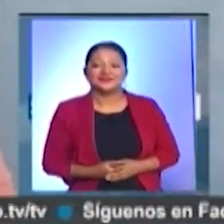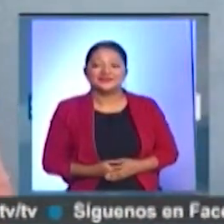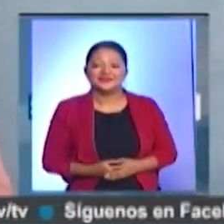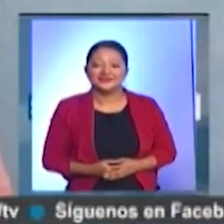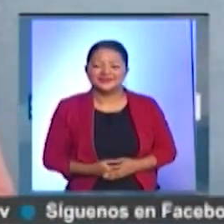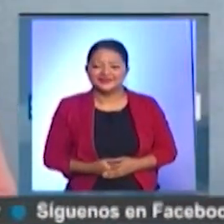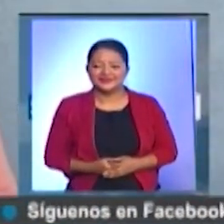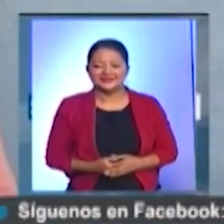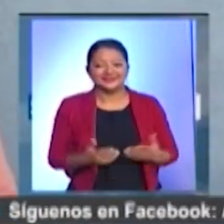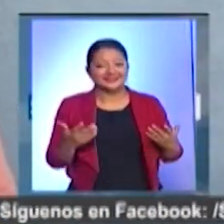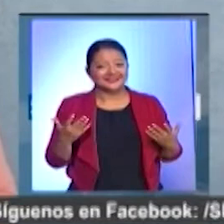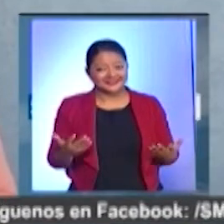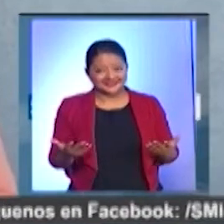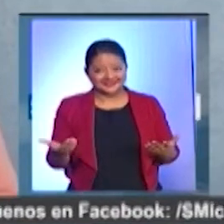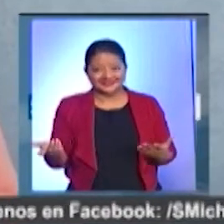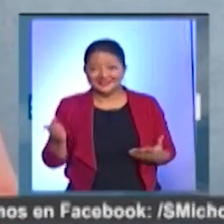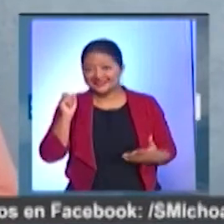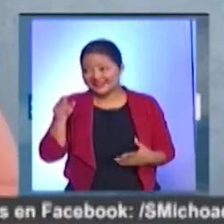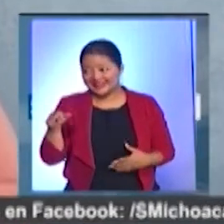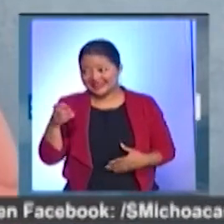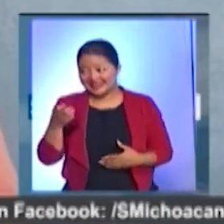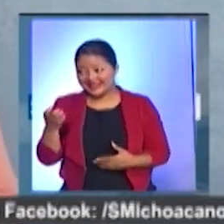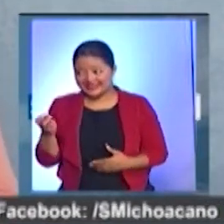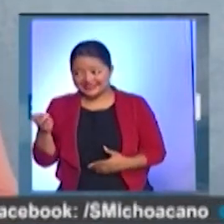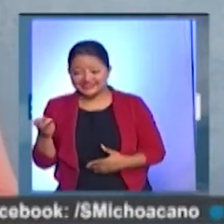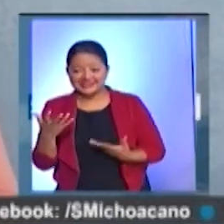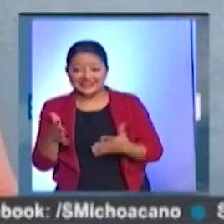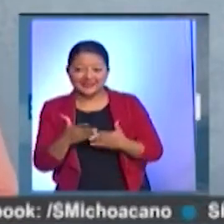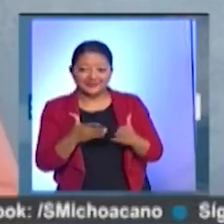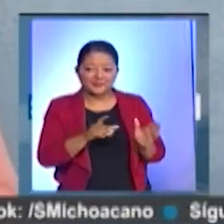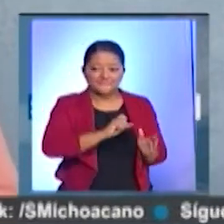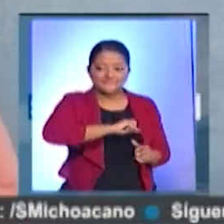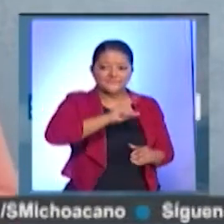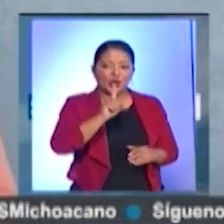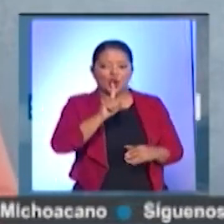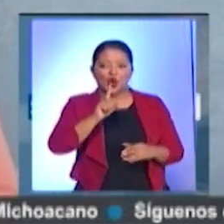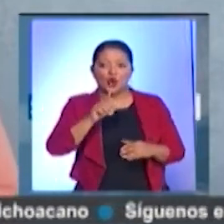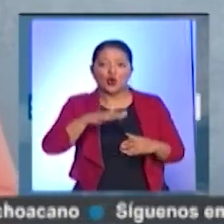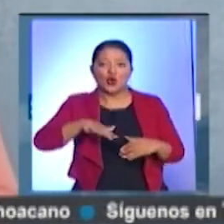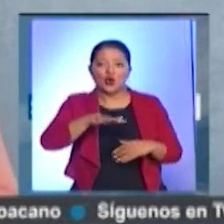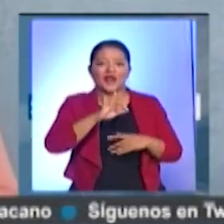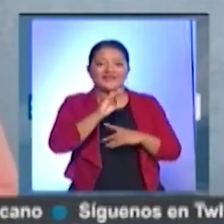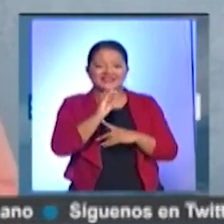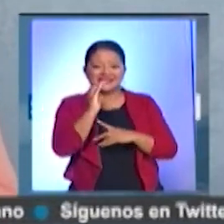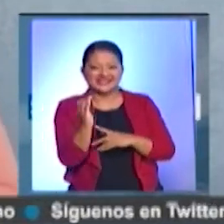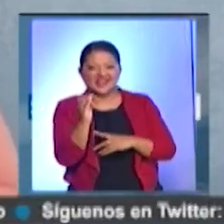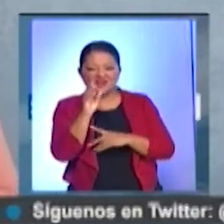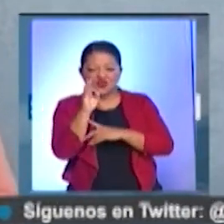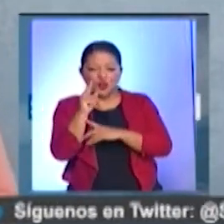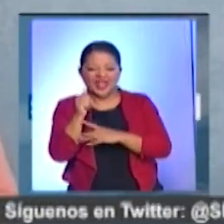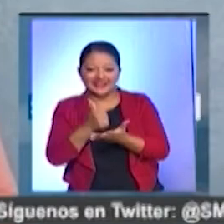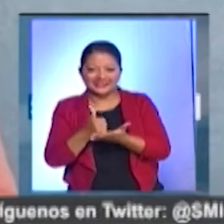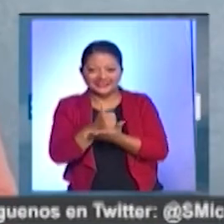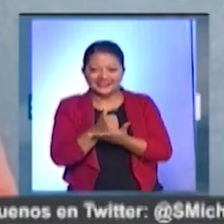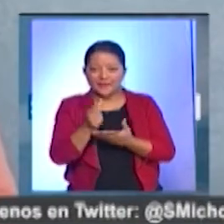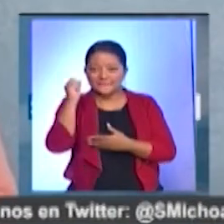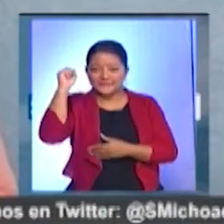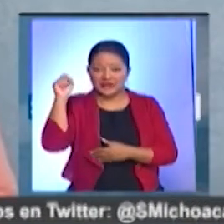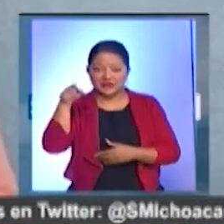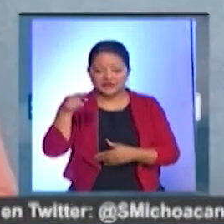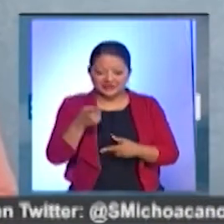y del llano al profesionalismo la escuadra furia azul efe de pátzcuaro inicia su participación